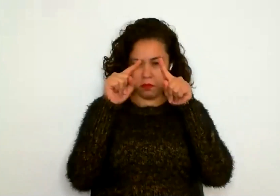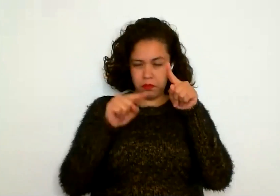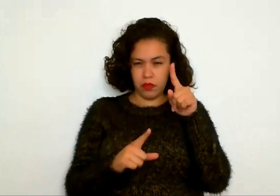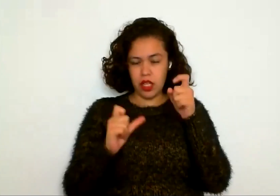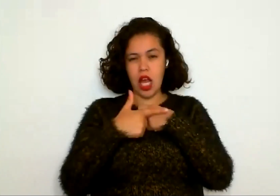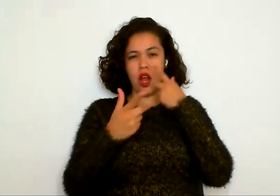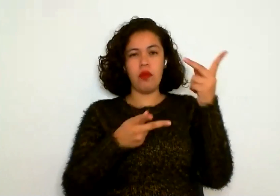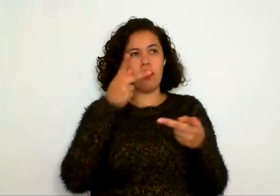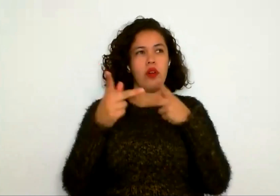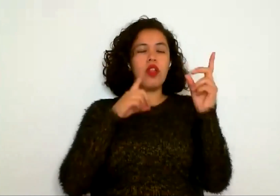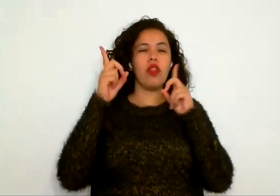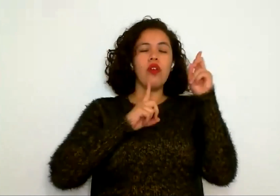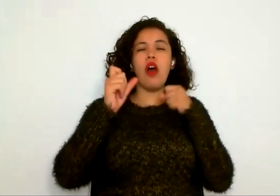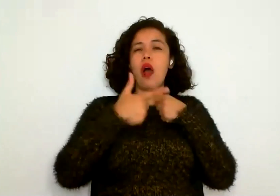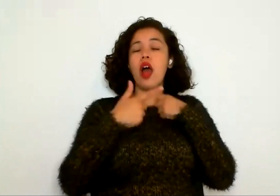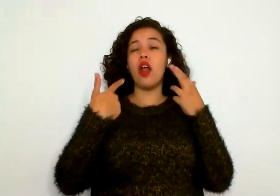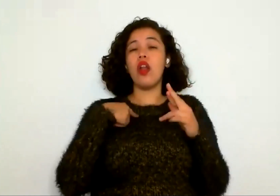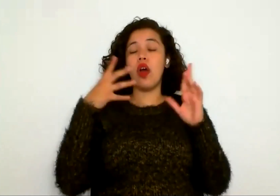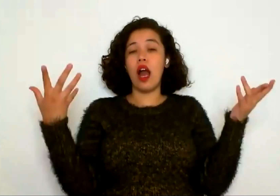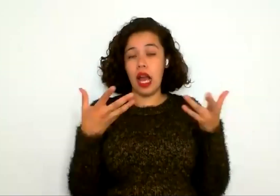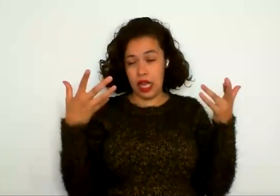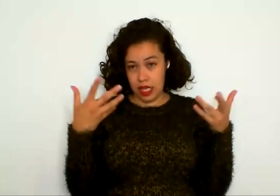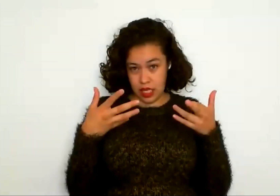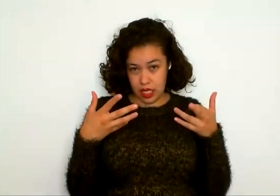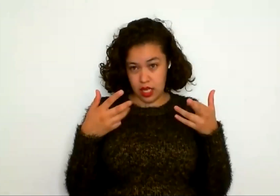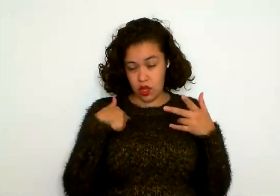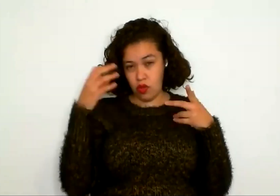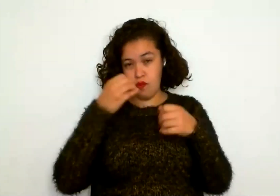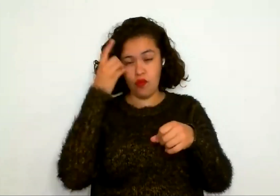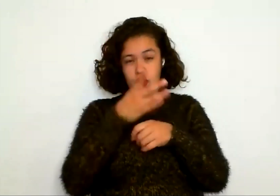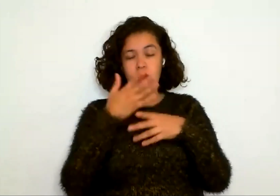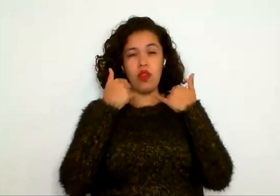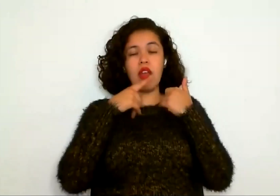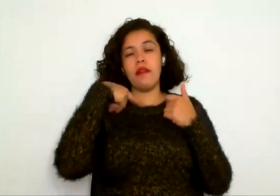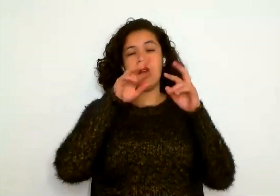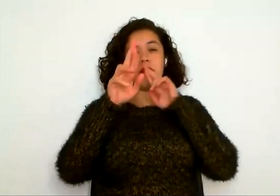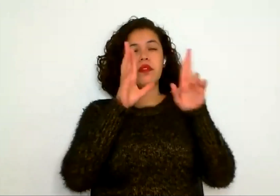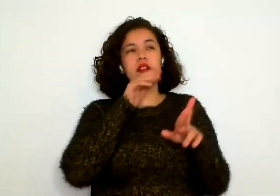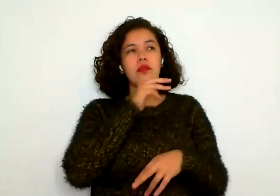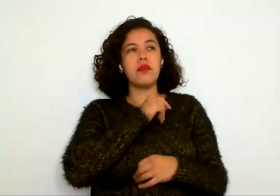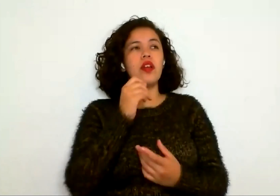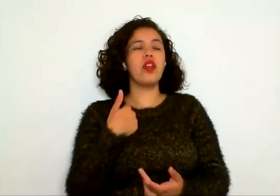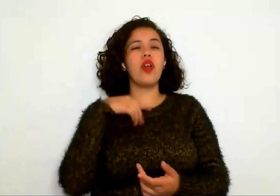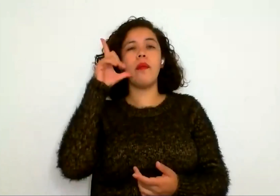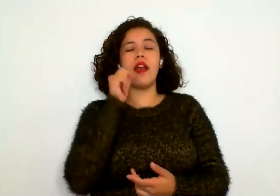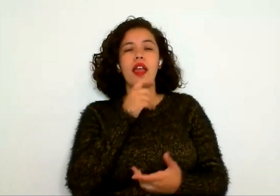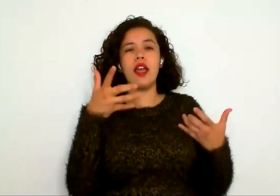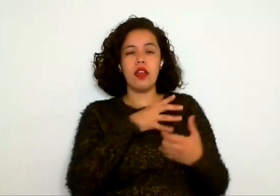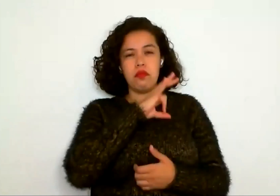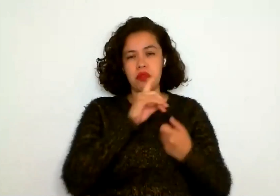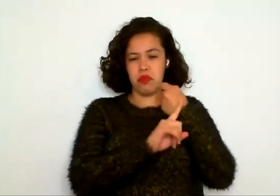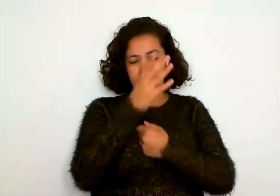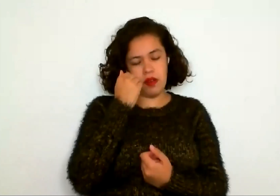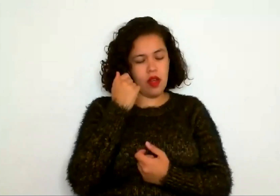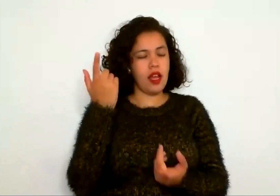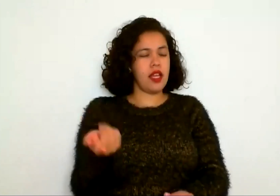alguna pregunta, duda que a lo mejor se generó y no tuve oportunidad de contestar, mañana podría hacerlo sin ningún problema y